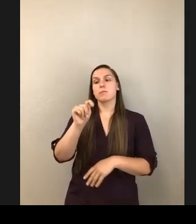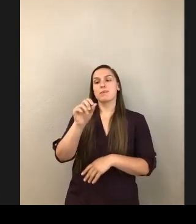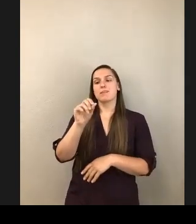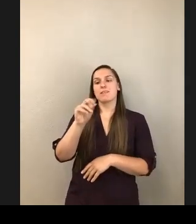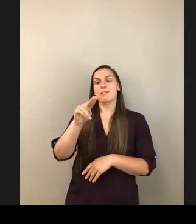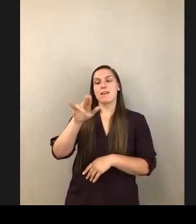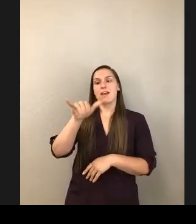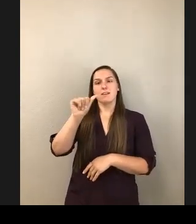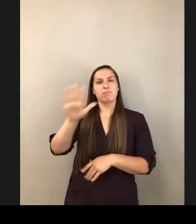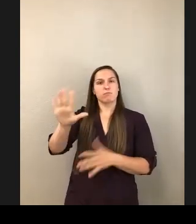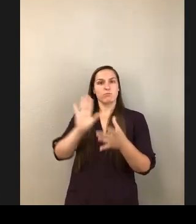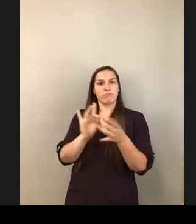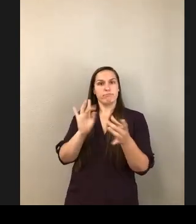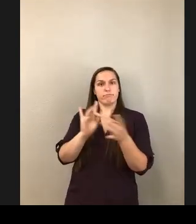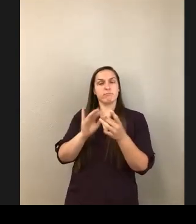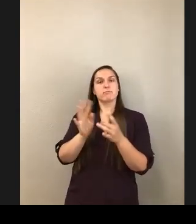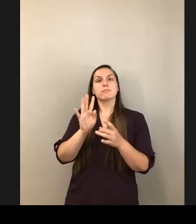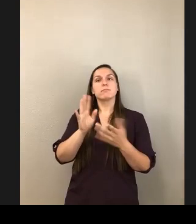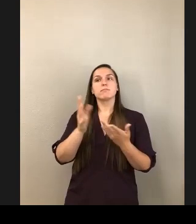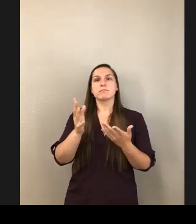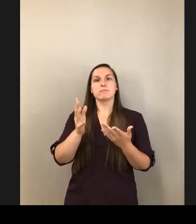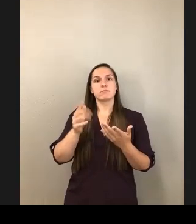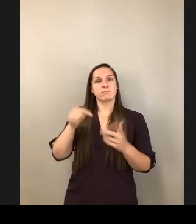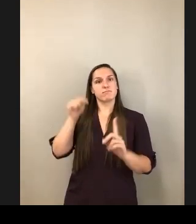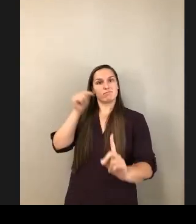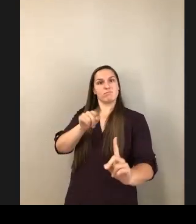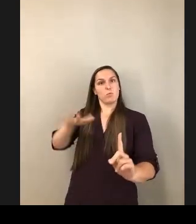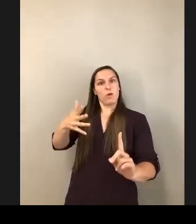Tania, en su última respuesta, habló de